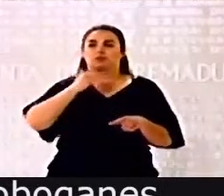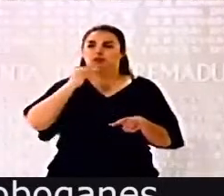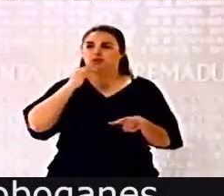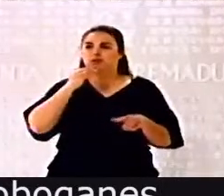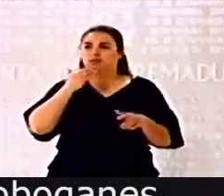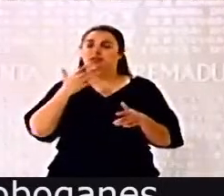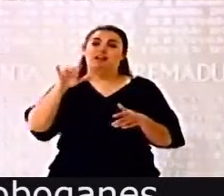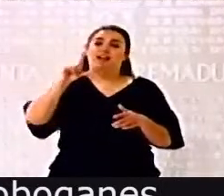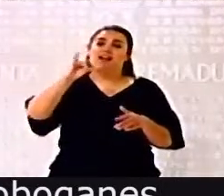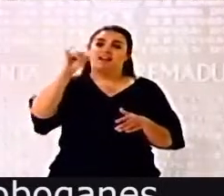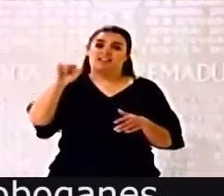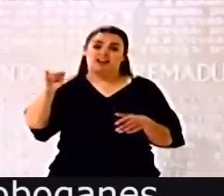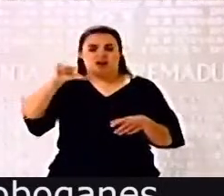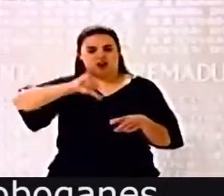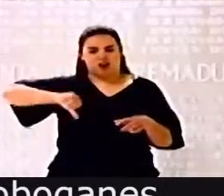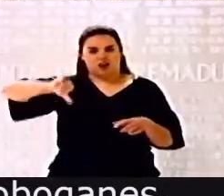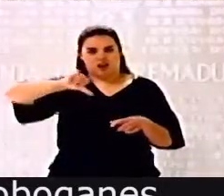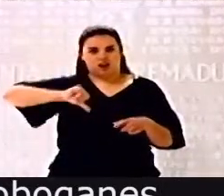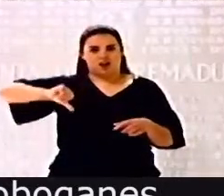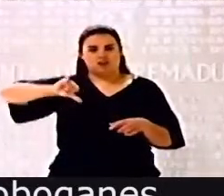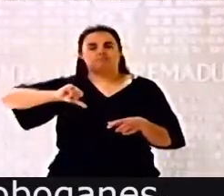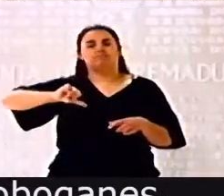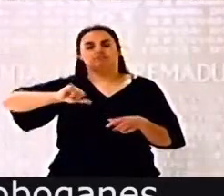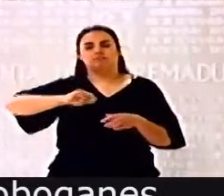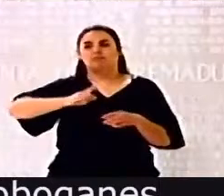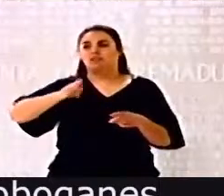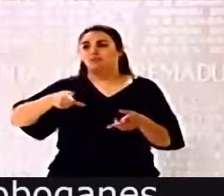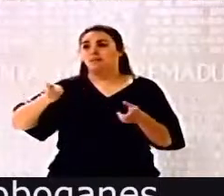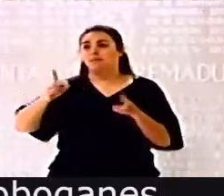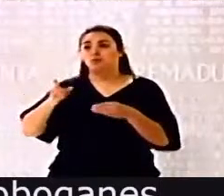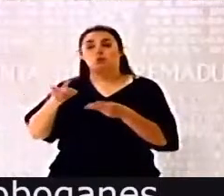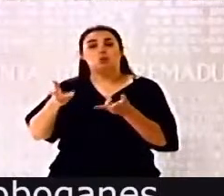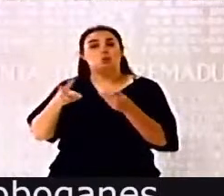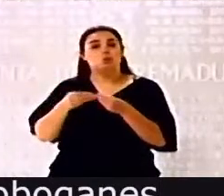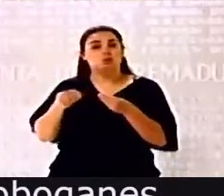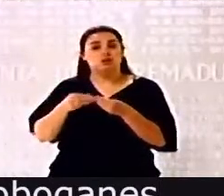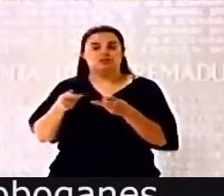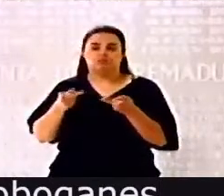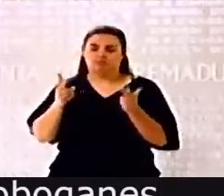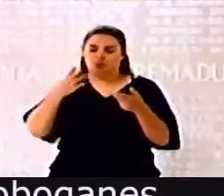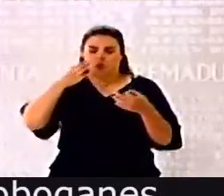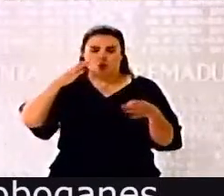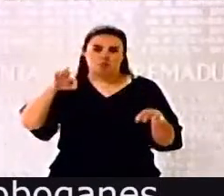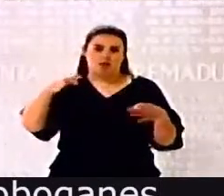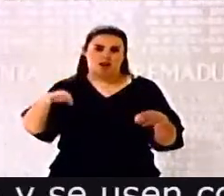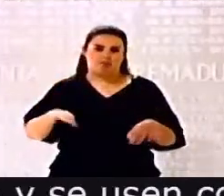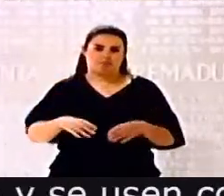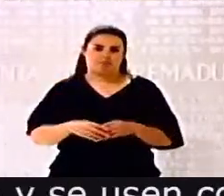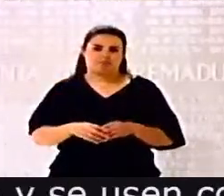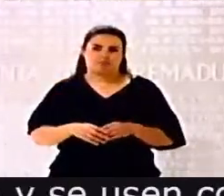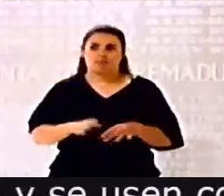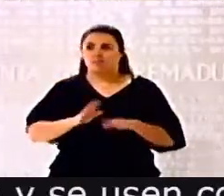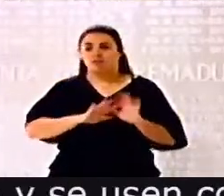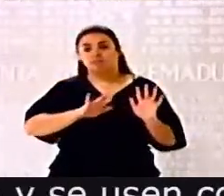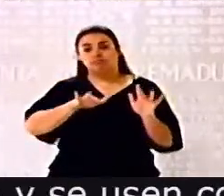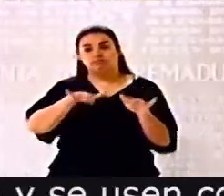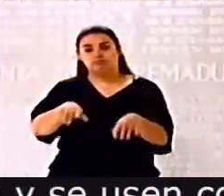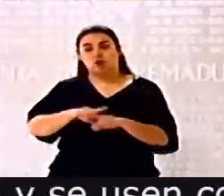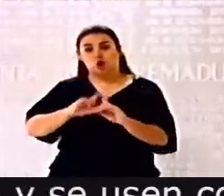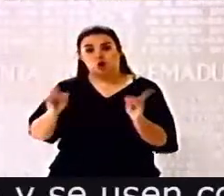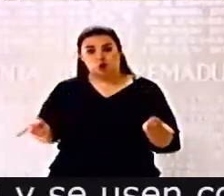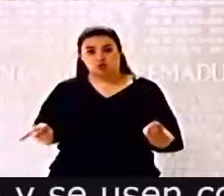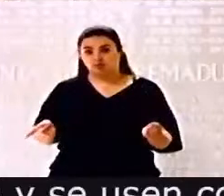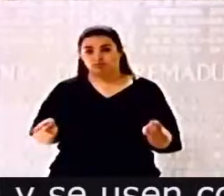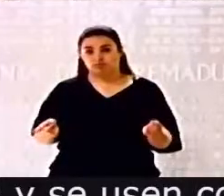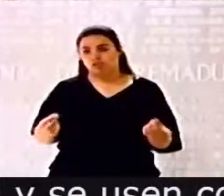de lejía diluida, y que se permitan utilizar con cierta normalidad, ¿no? Que no haya aglomeraciones, como no las está